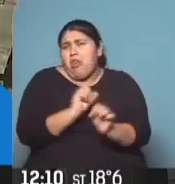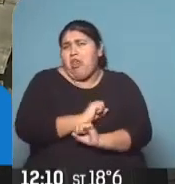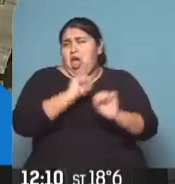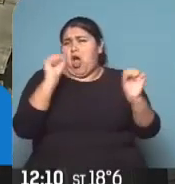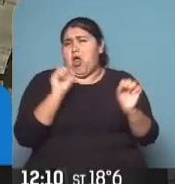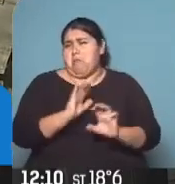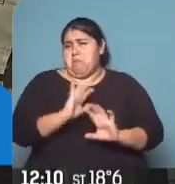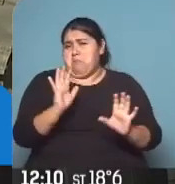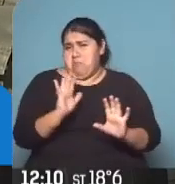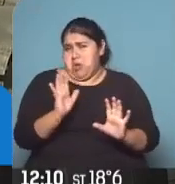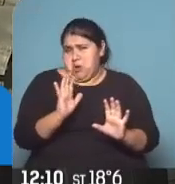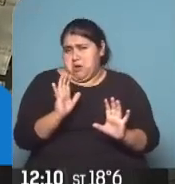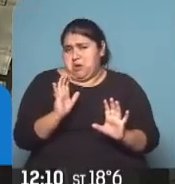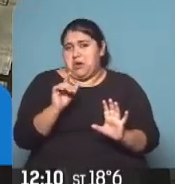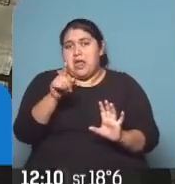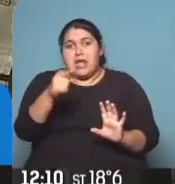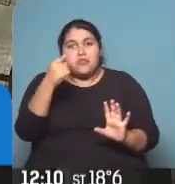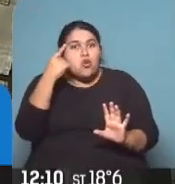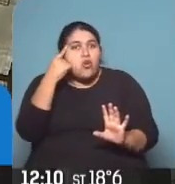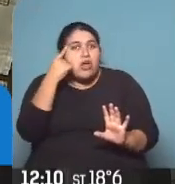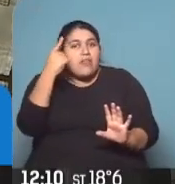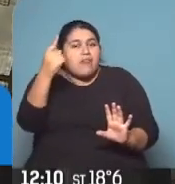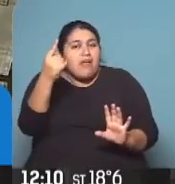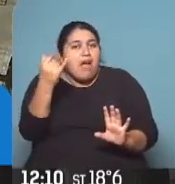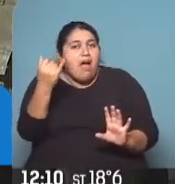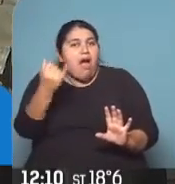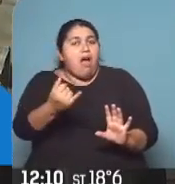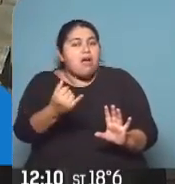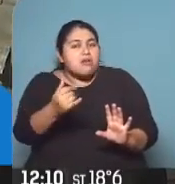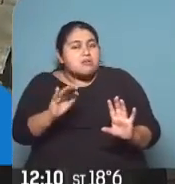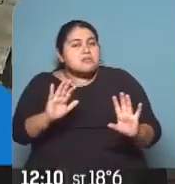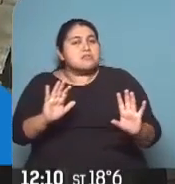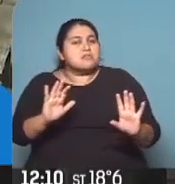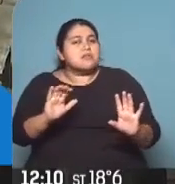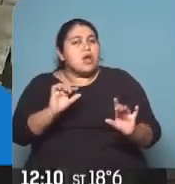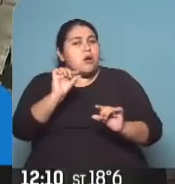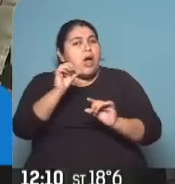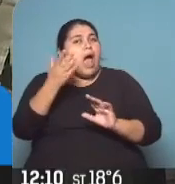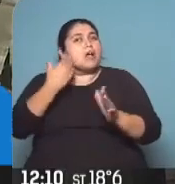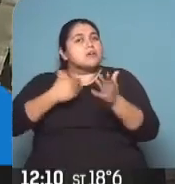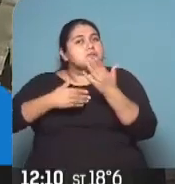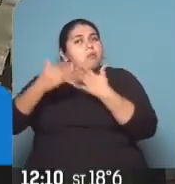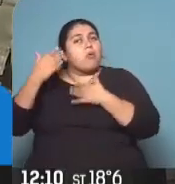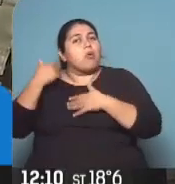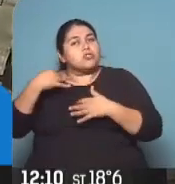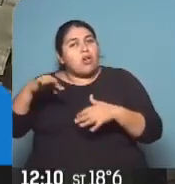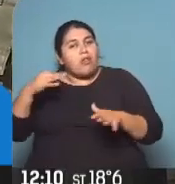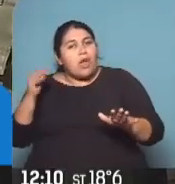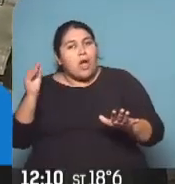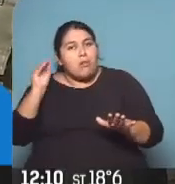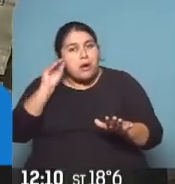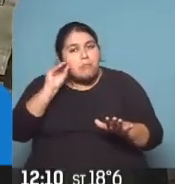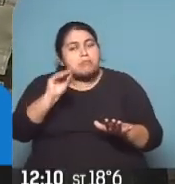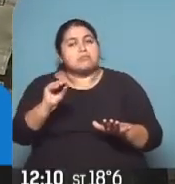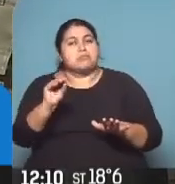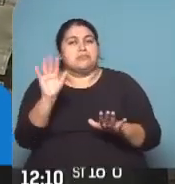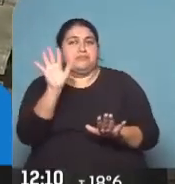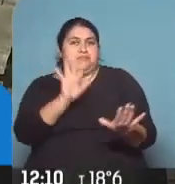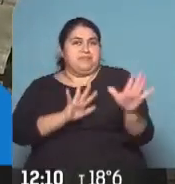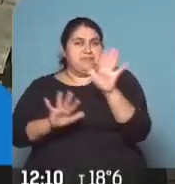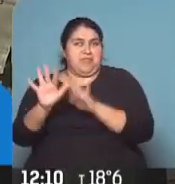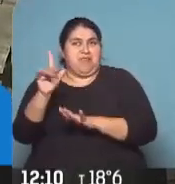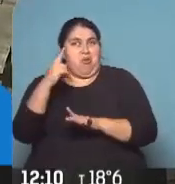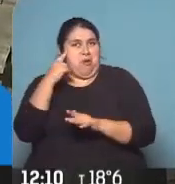decía gustavo esto es una idea que debió haberse implementado hace muchos años que es justamente desarrollar estas capacidades